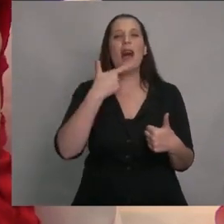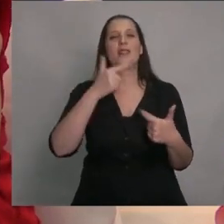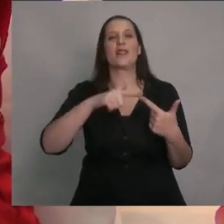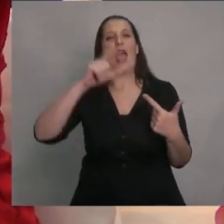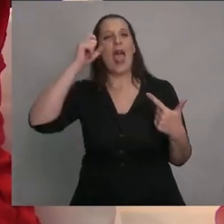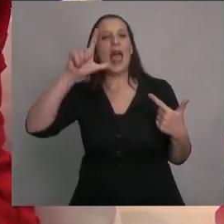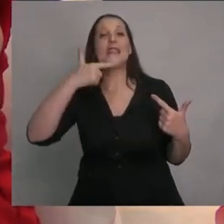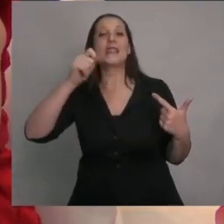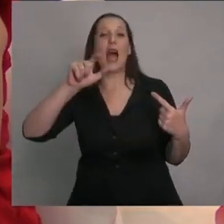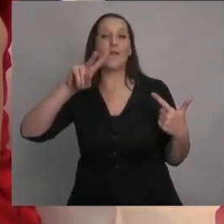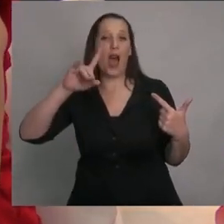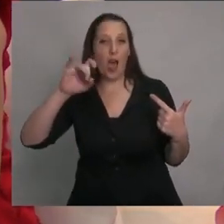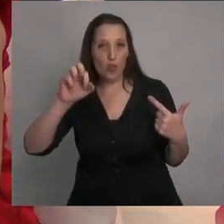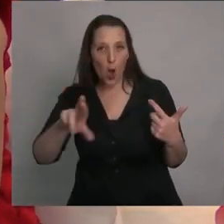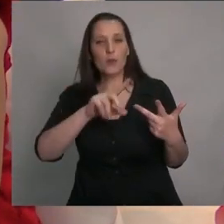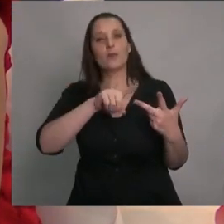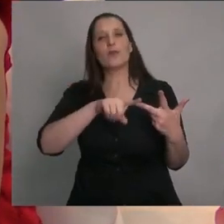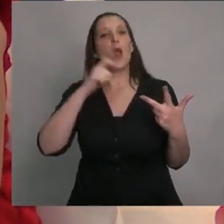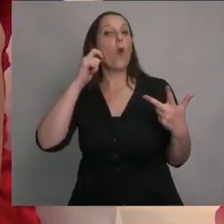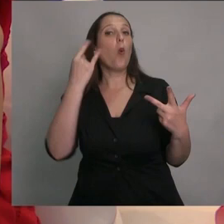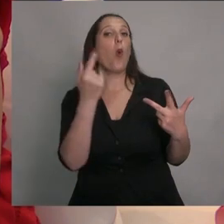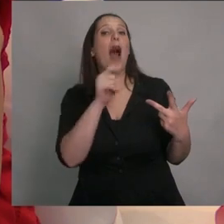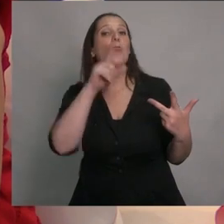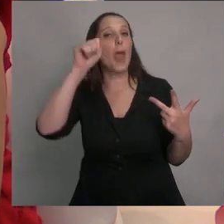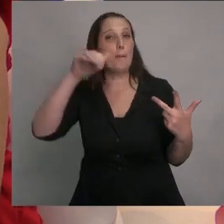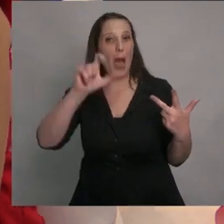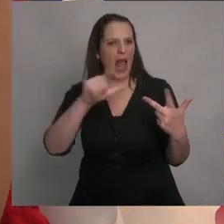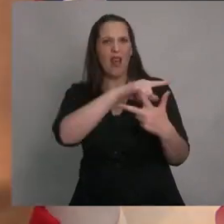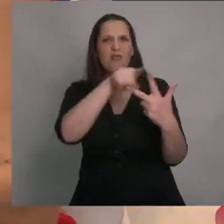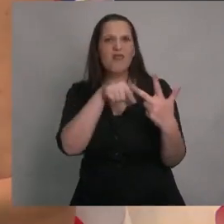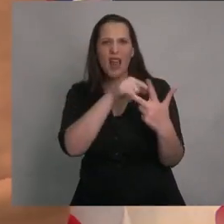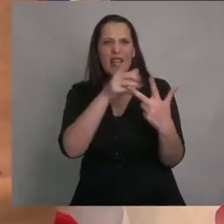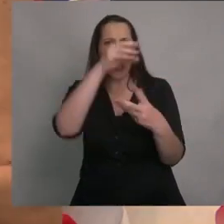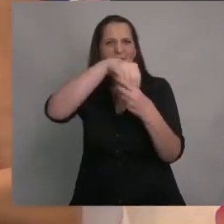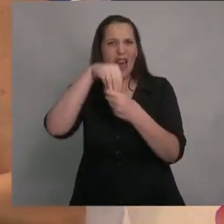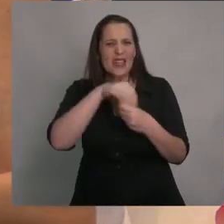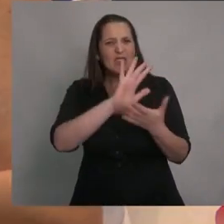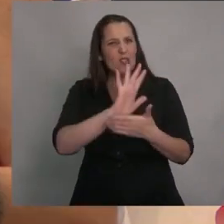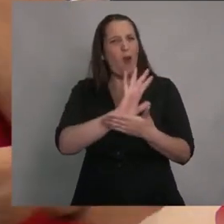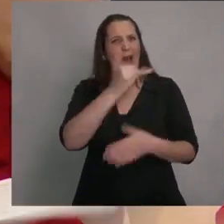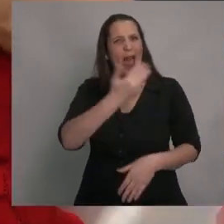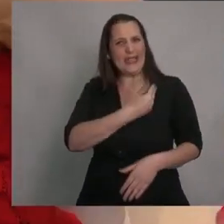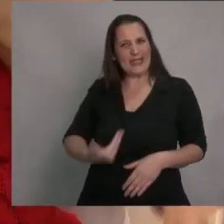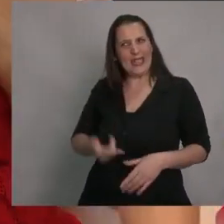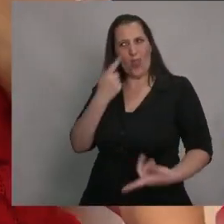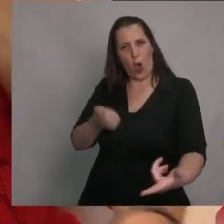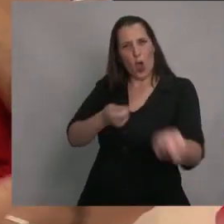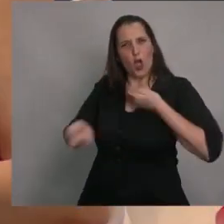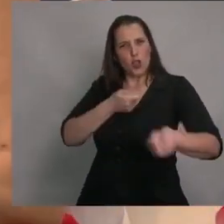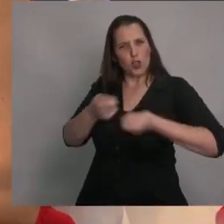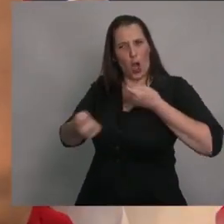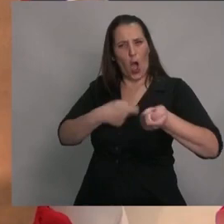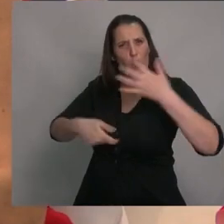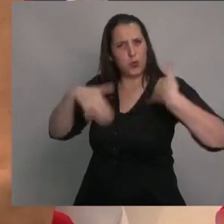también incluyo a México, son países sitiados desde su interior por formas paraestatales de control de la vida